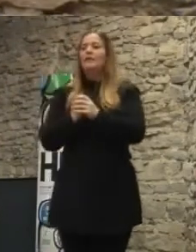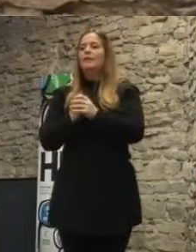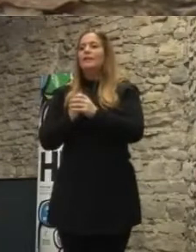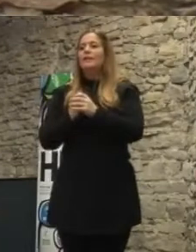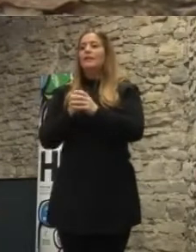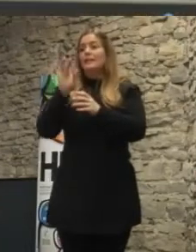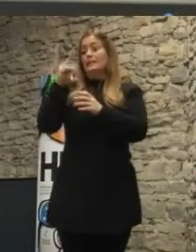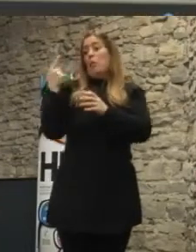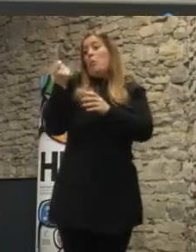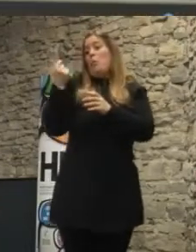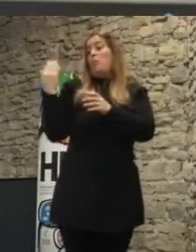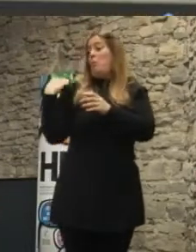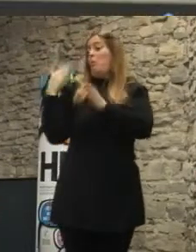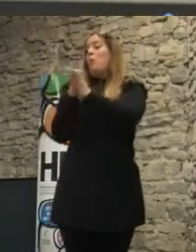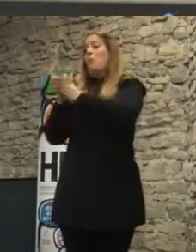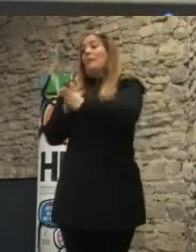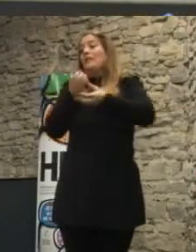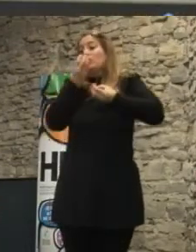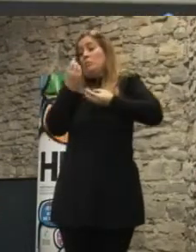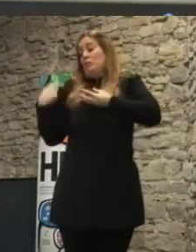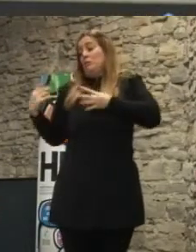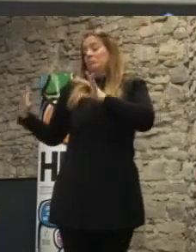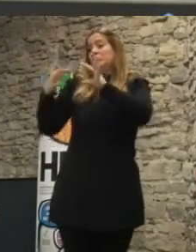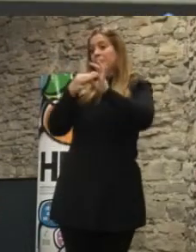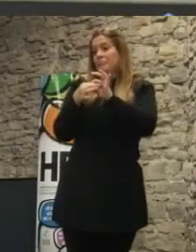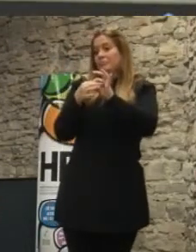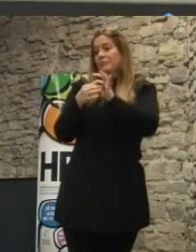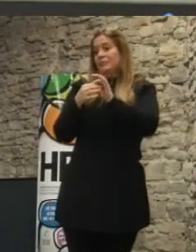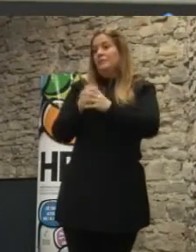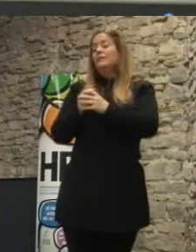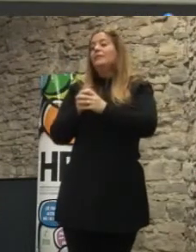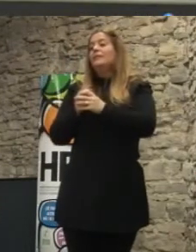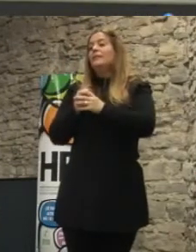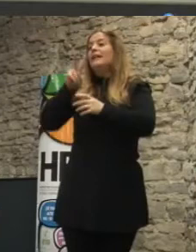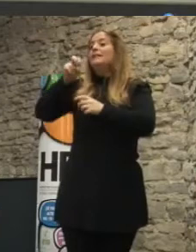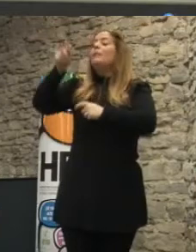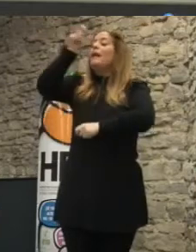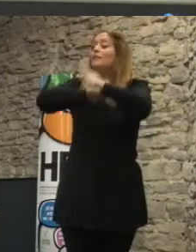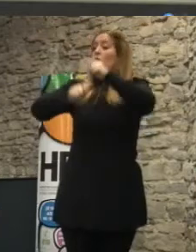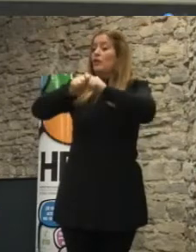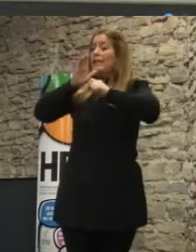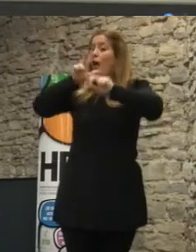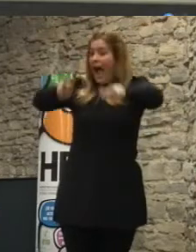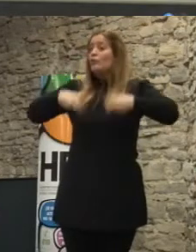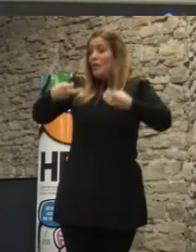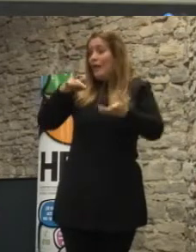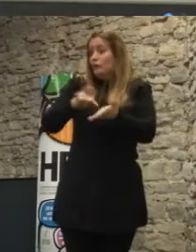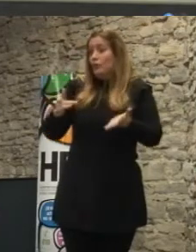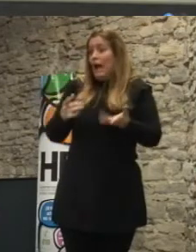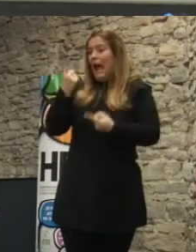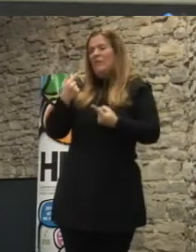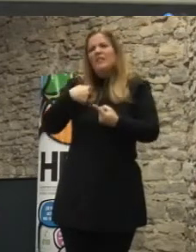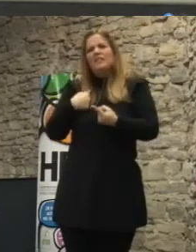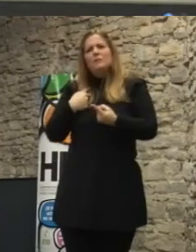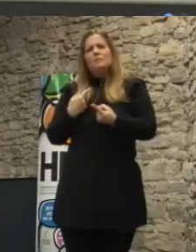que han comentado los compañeros anteriores, ¿no? Y que empezaba a Pilar, con esa parte de atomización de las asociaciones. A veces tengo la dificultad de que